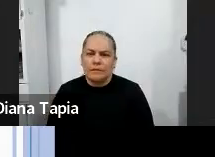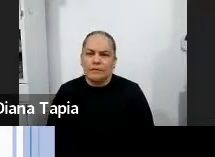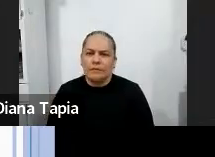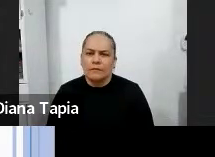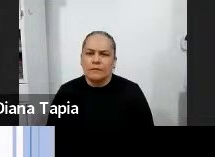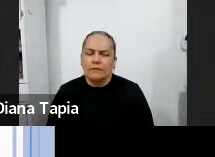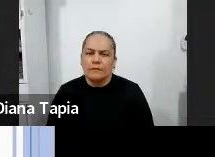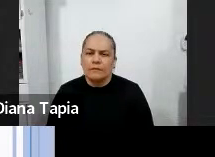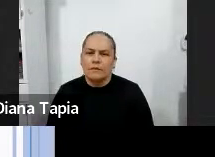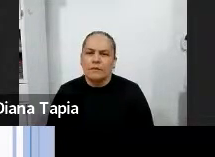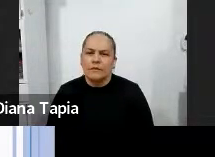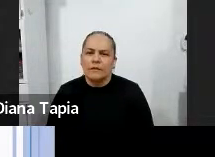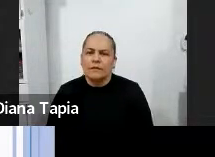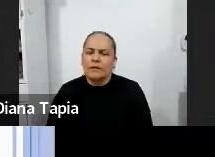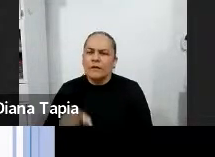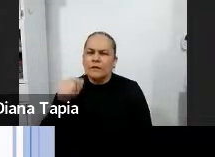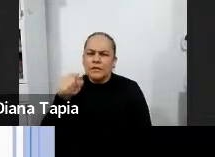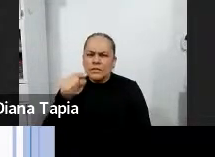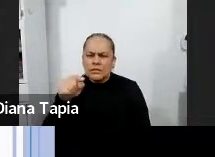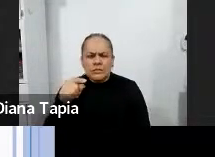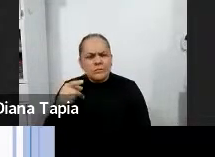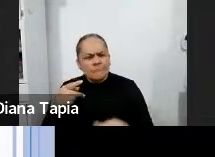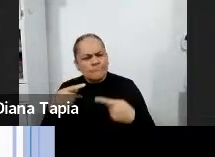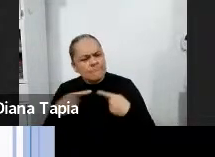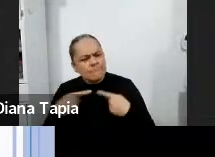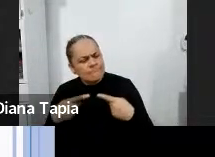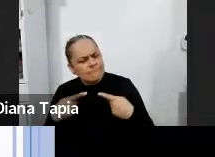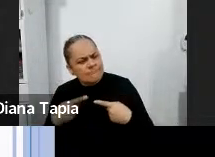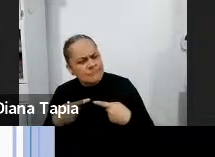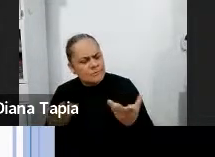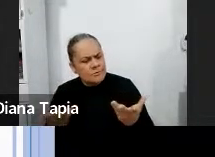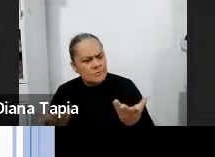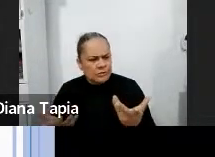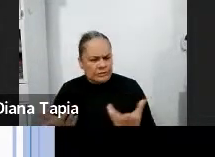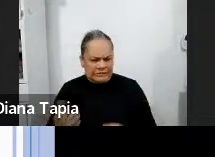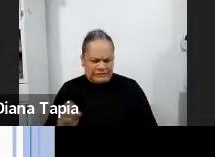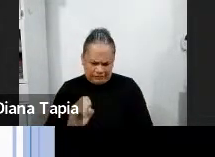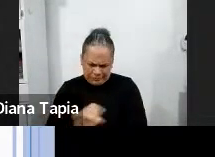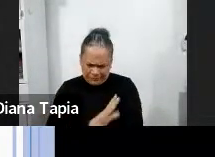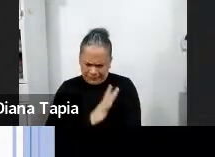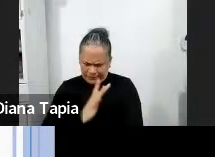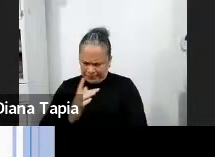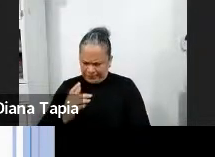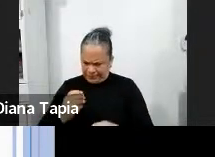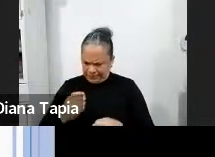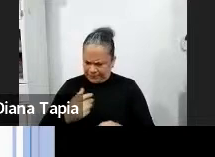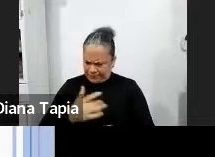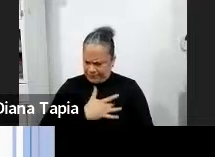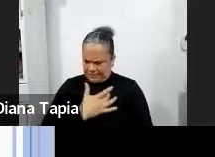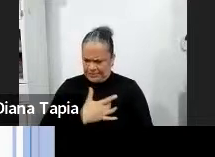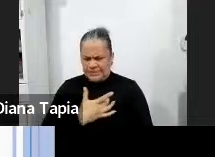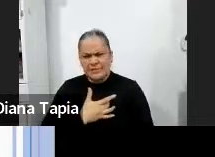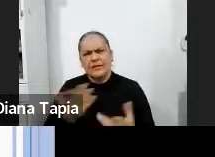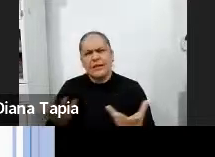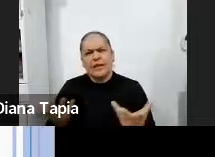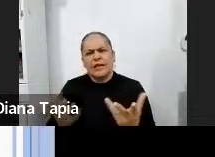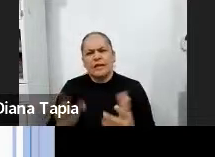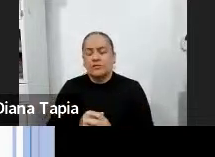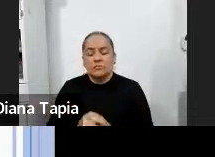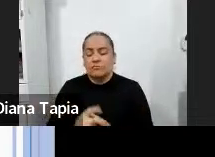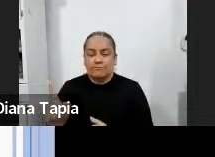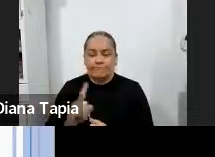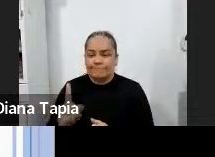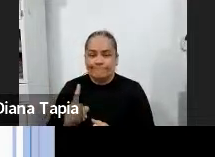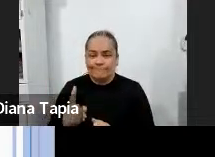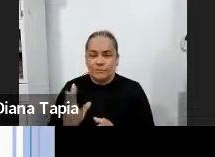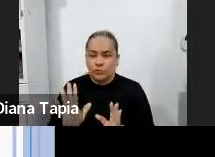la descompensación o la agitación, debemos saber que en muchos casos digo, y sin el afán de ofender o culpar,